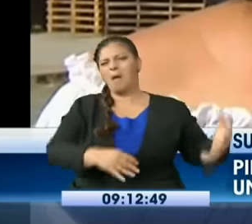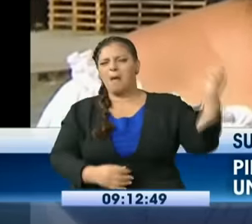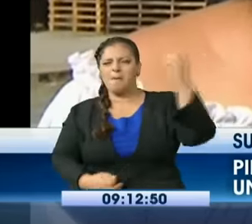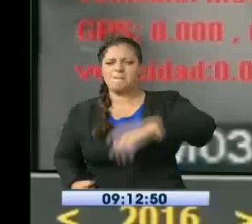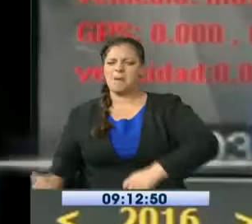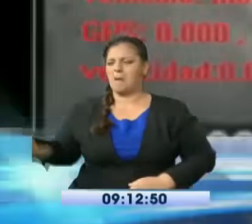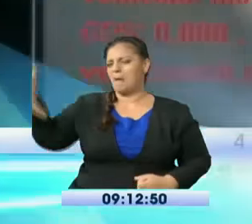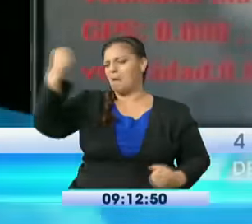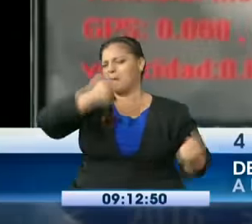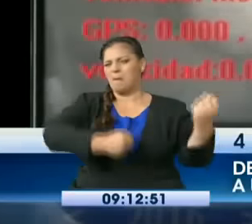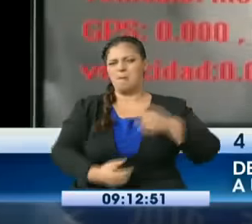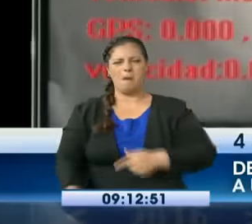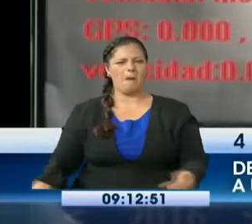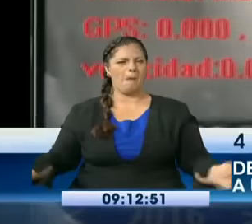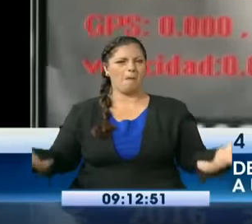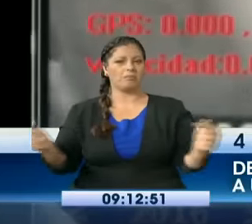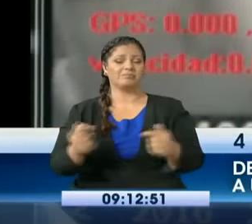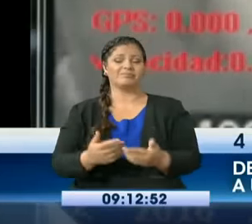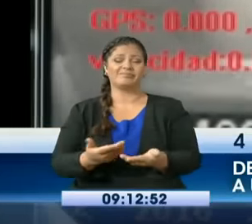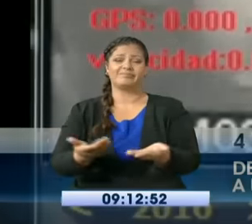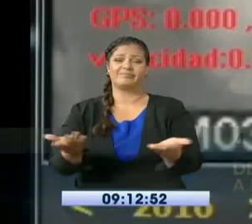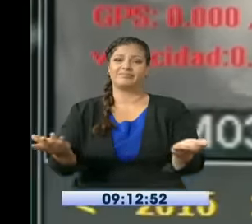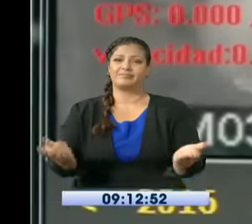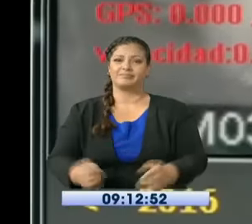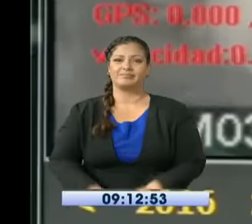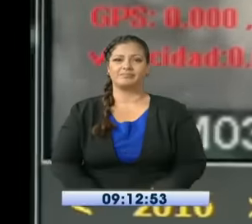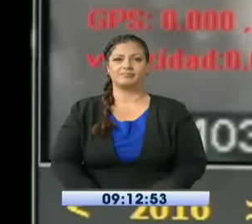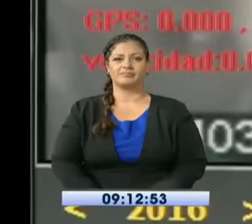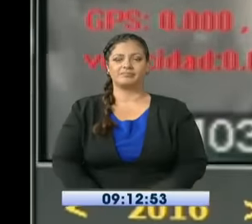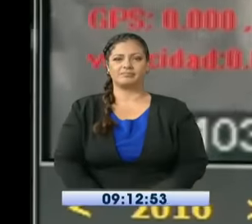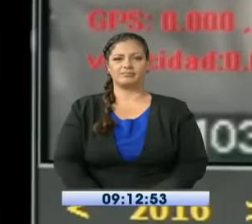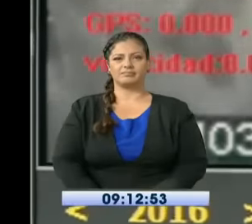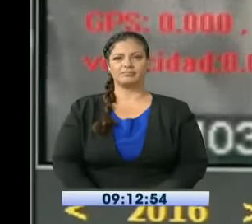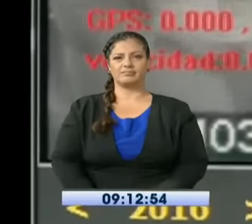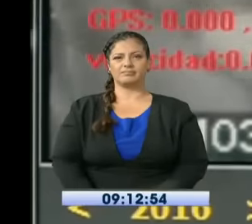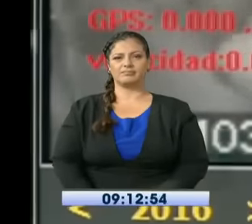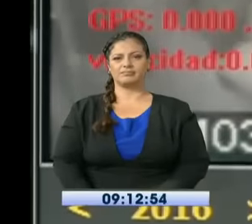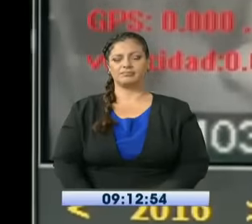todo esto. Informó José Morales.